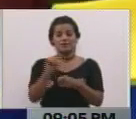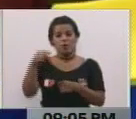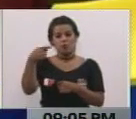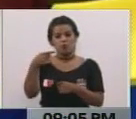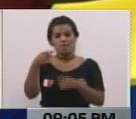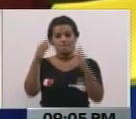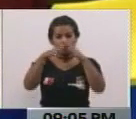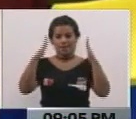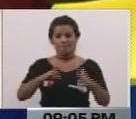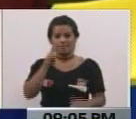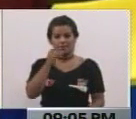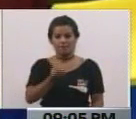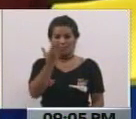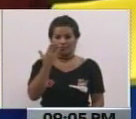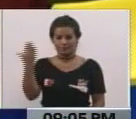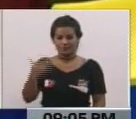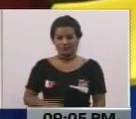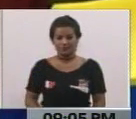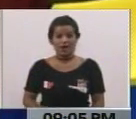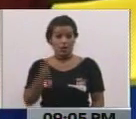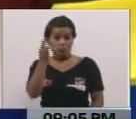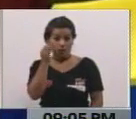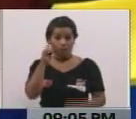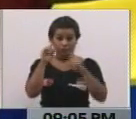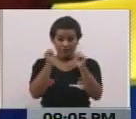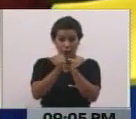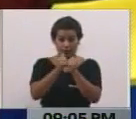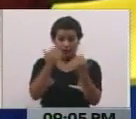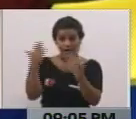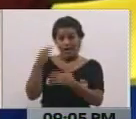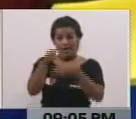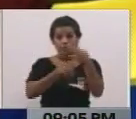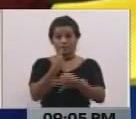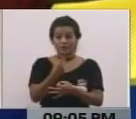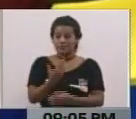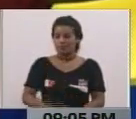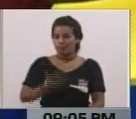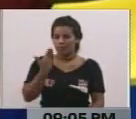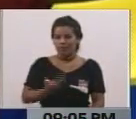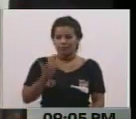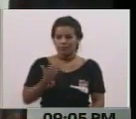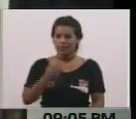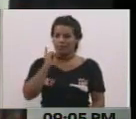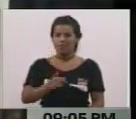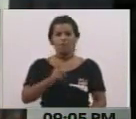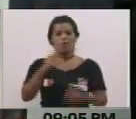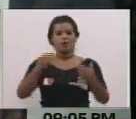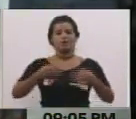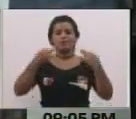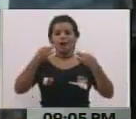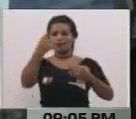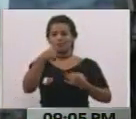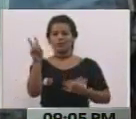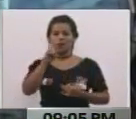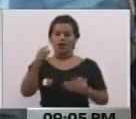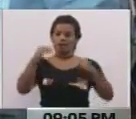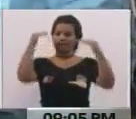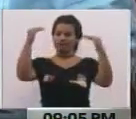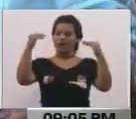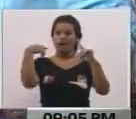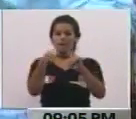de Miraflores. La atleta destacaba la importancia de dejar el nombre de Venezuela en alto,